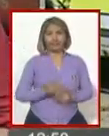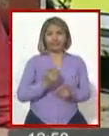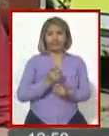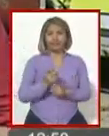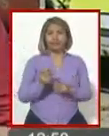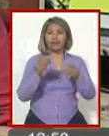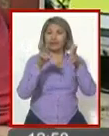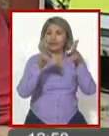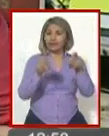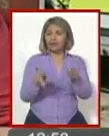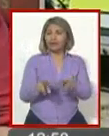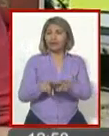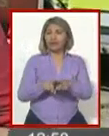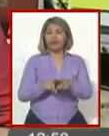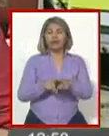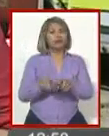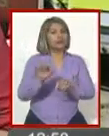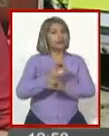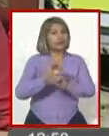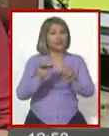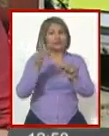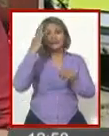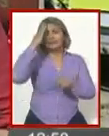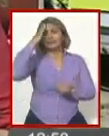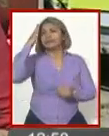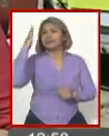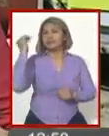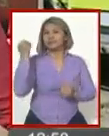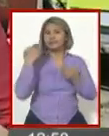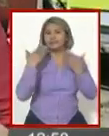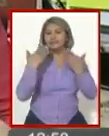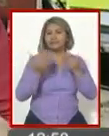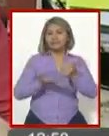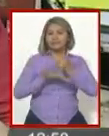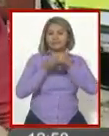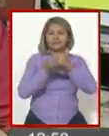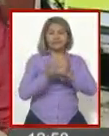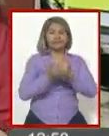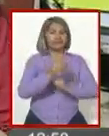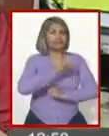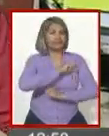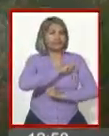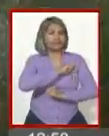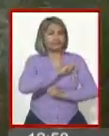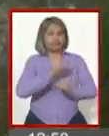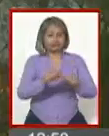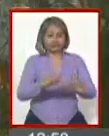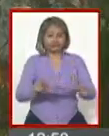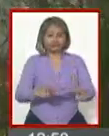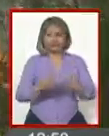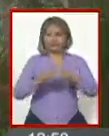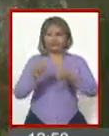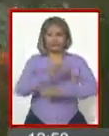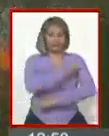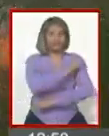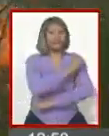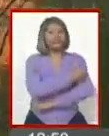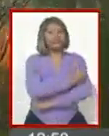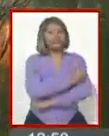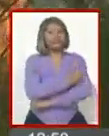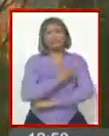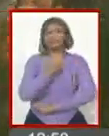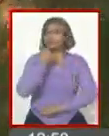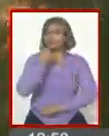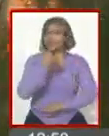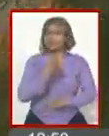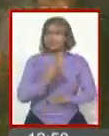daños de personas, lesiones de gravedad no había en el lugar, justamente porque gracias a la oportuna intervención de los bomberos en el lugar. Diferentes autoridades han